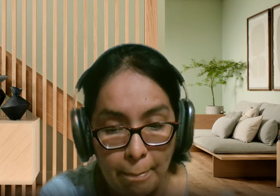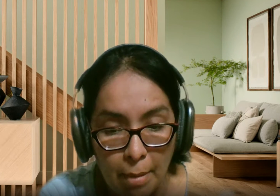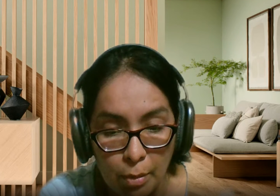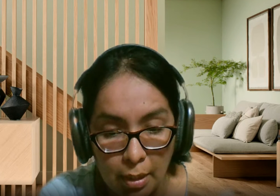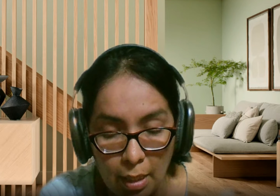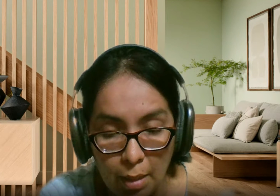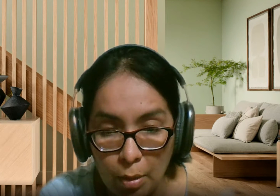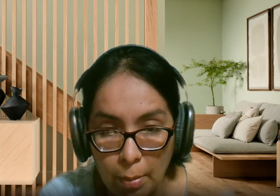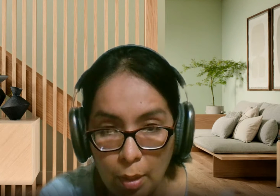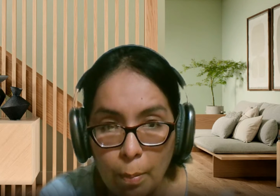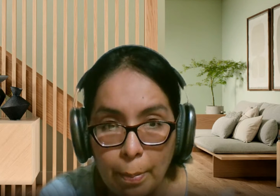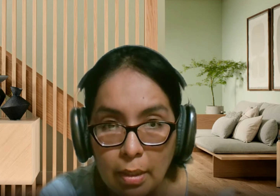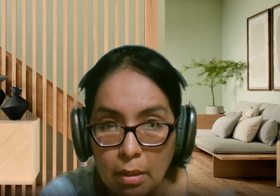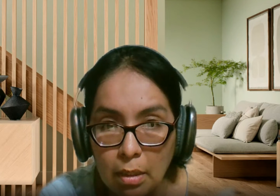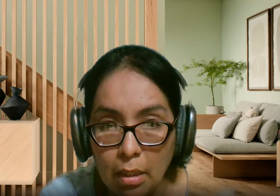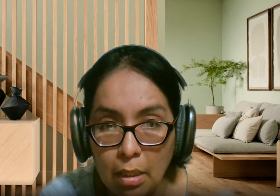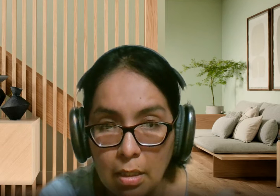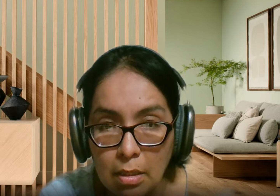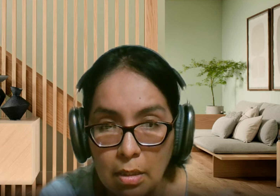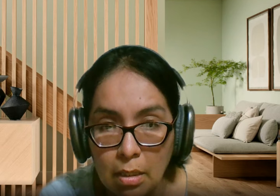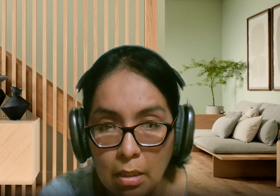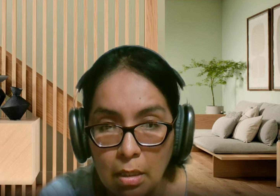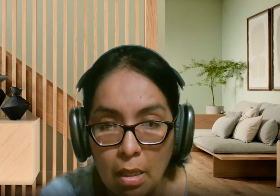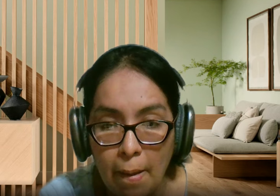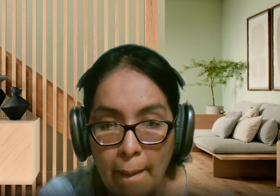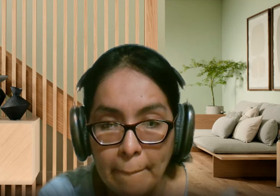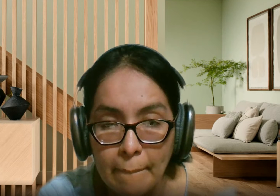¿Ya? Vamos acá, voy a volver a compartirles.